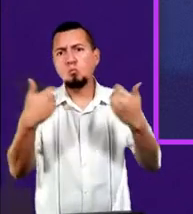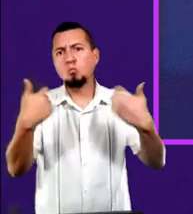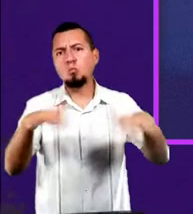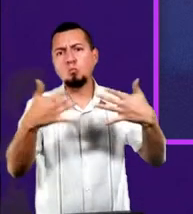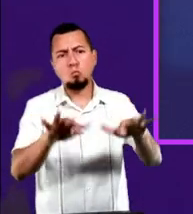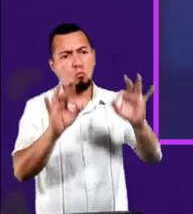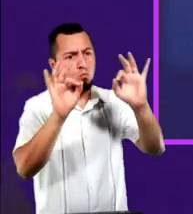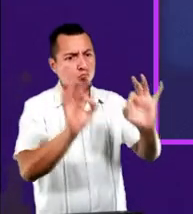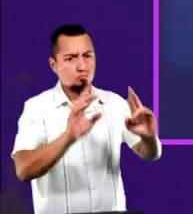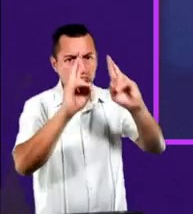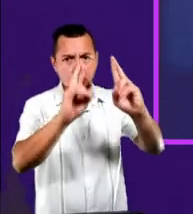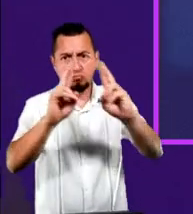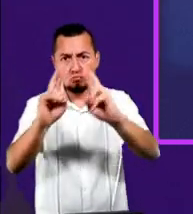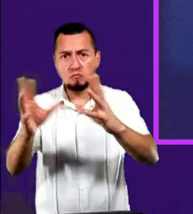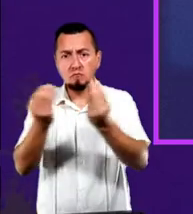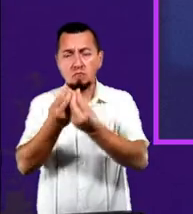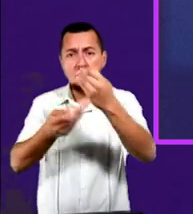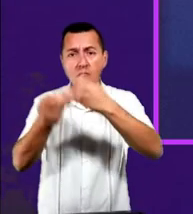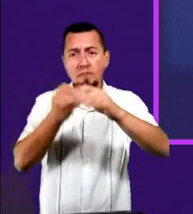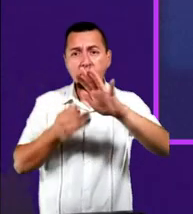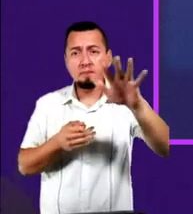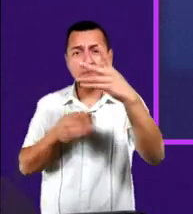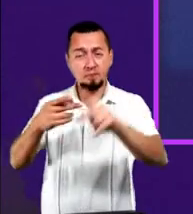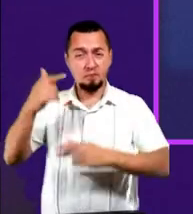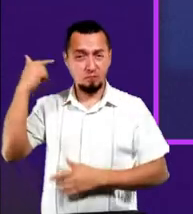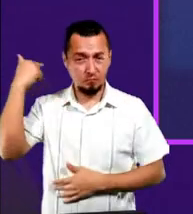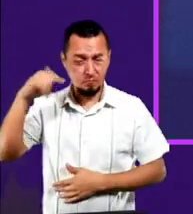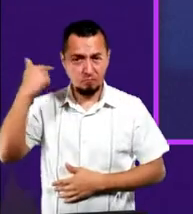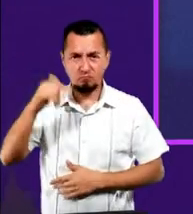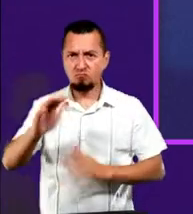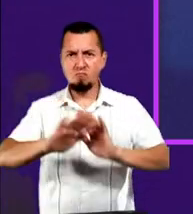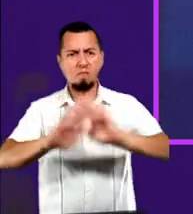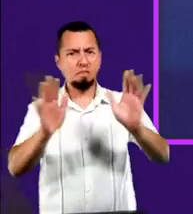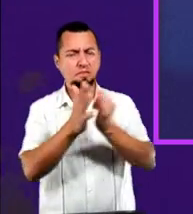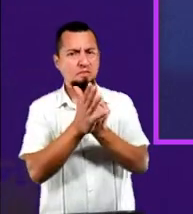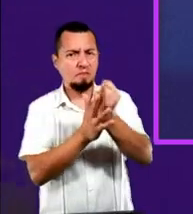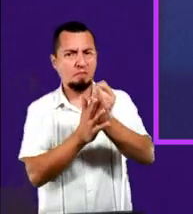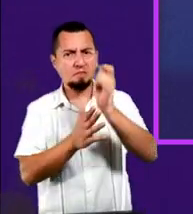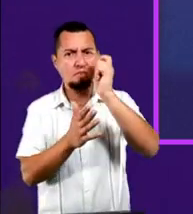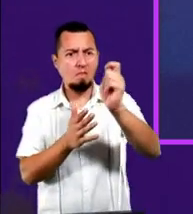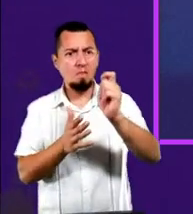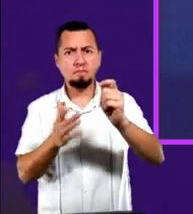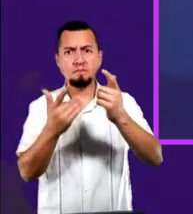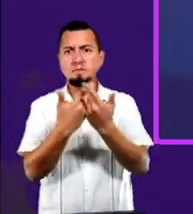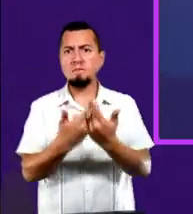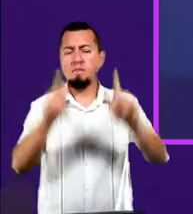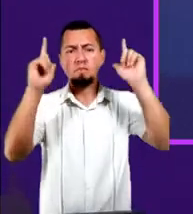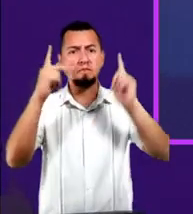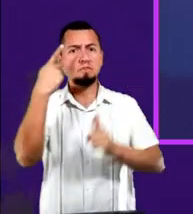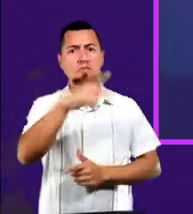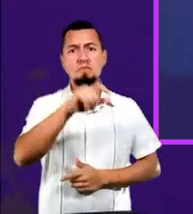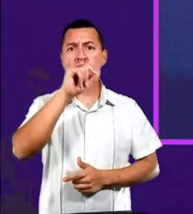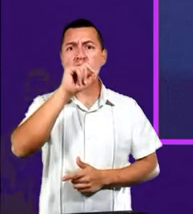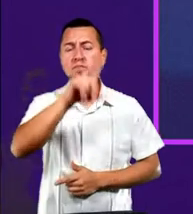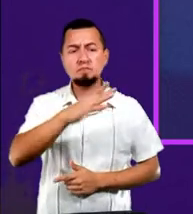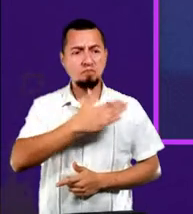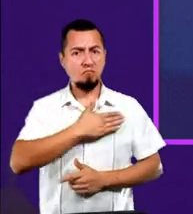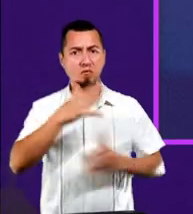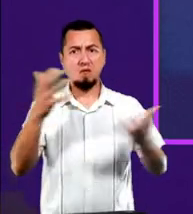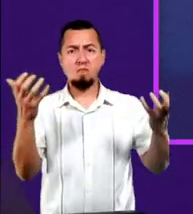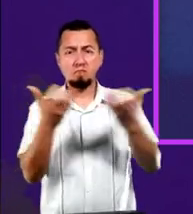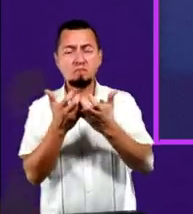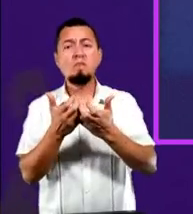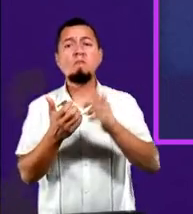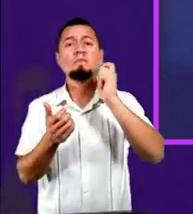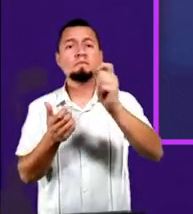Guadalajara declaró la creación del Estado Libre y Soberano de Jalisco. Y así fue como Jalisco se convirtió en el primer Estado Libre